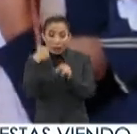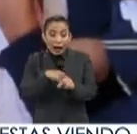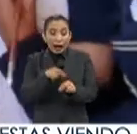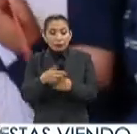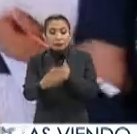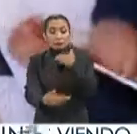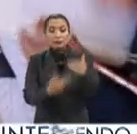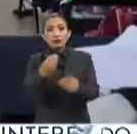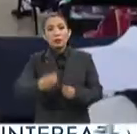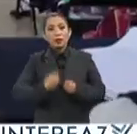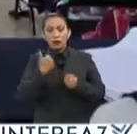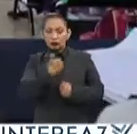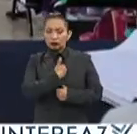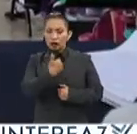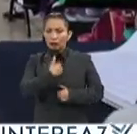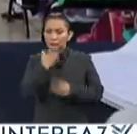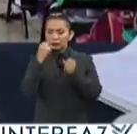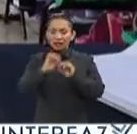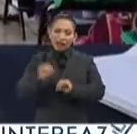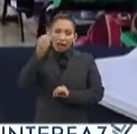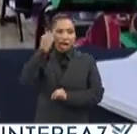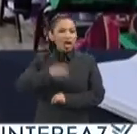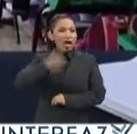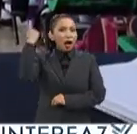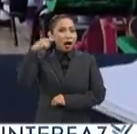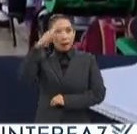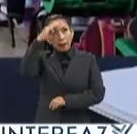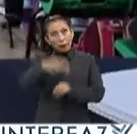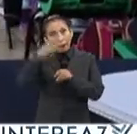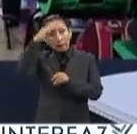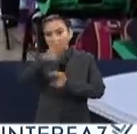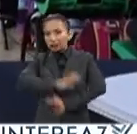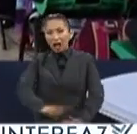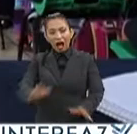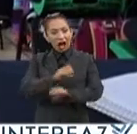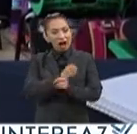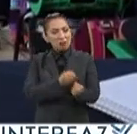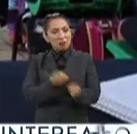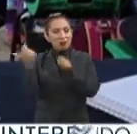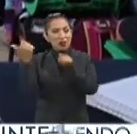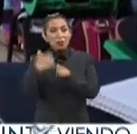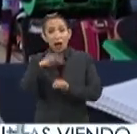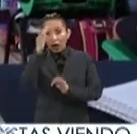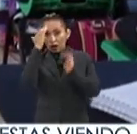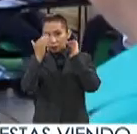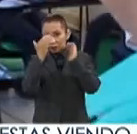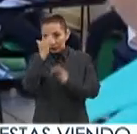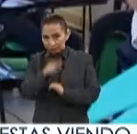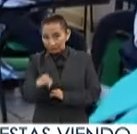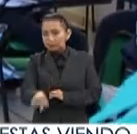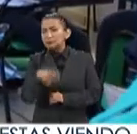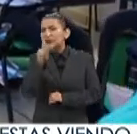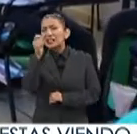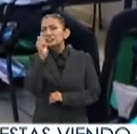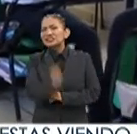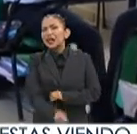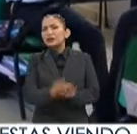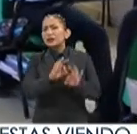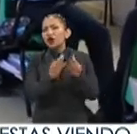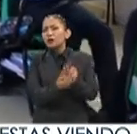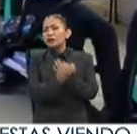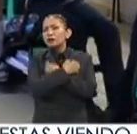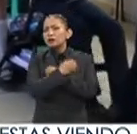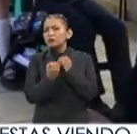aprender a lo largo de su vida, dejando atrás las fórmulas de memorización como la vía para adquirir el conocimiento. Pero, ¿en qué consiste el